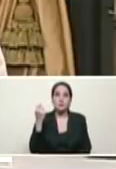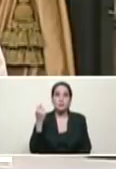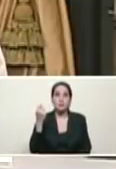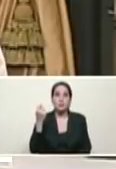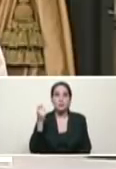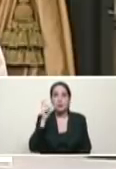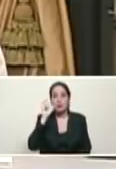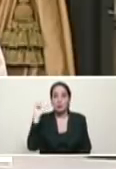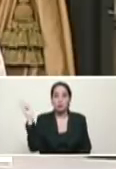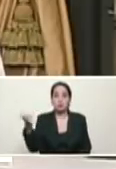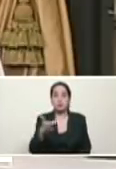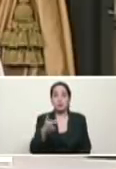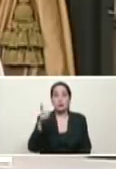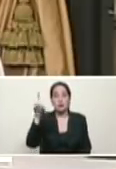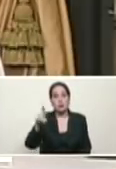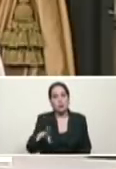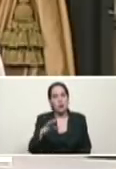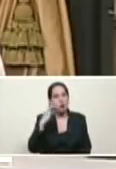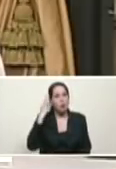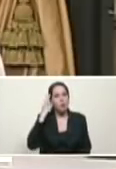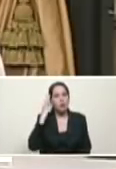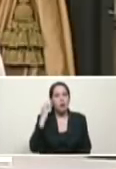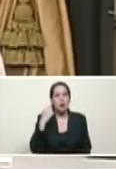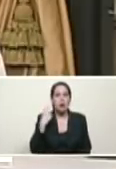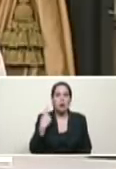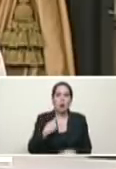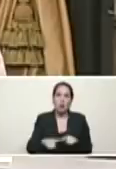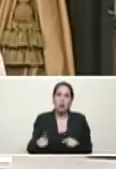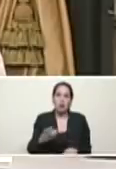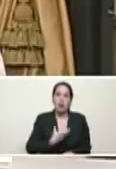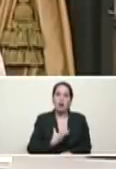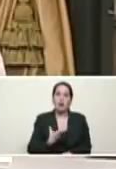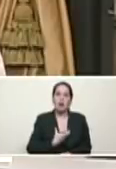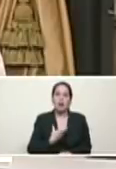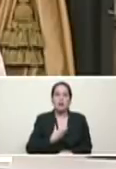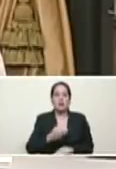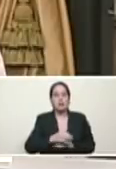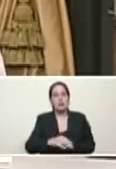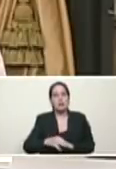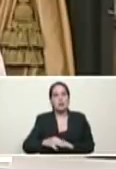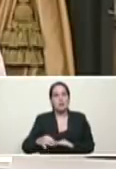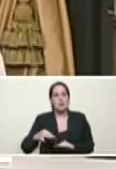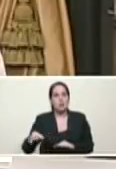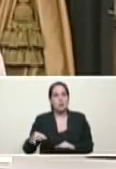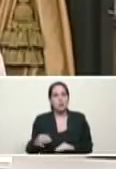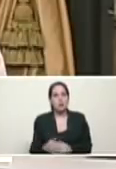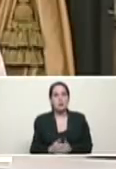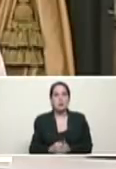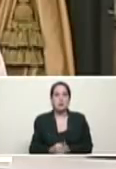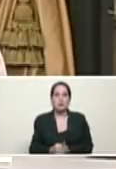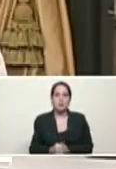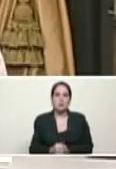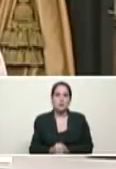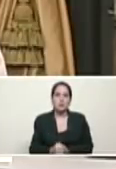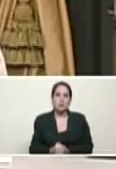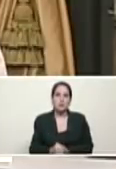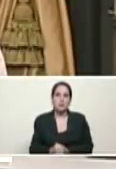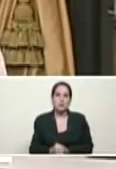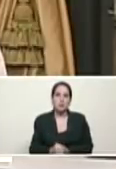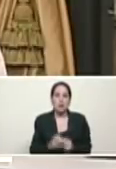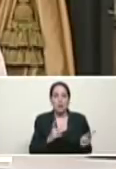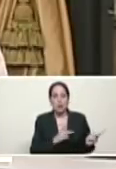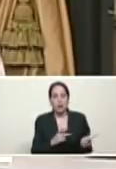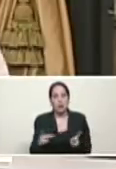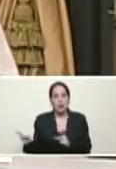está la compañera Mayerlin Colmenares, alcaldesa del municipio Juan Germán Rocio.